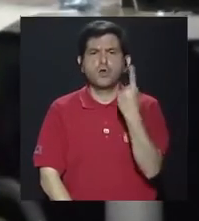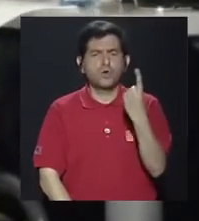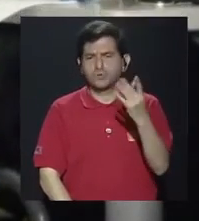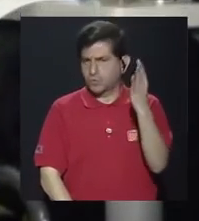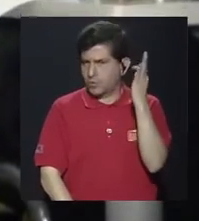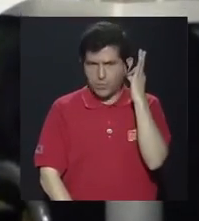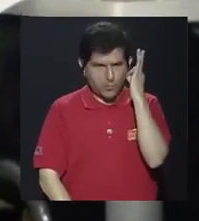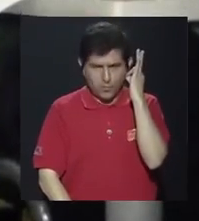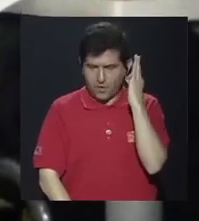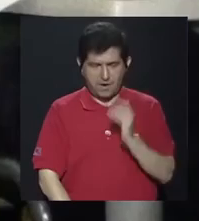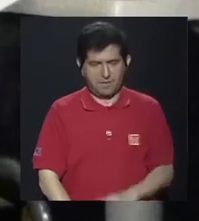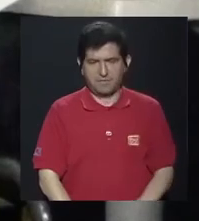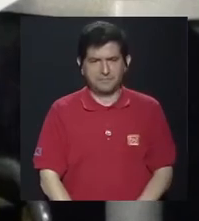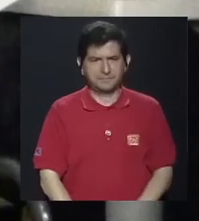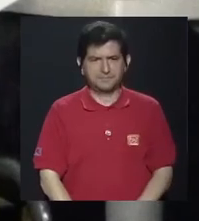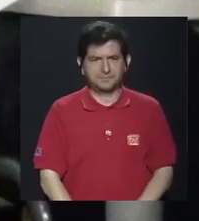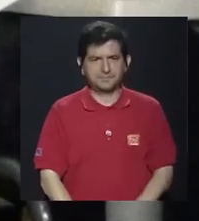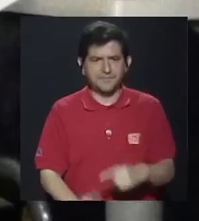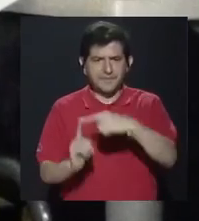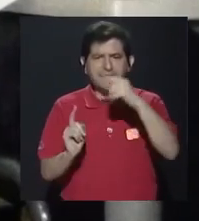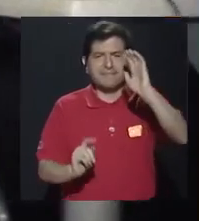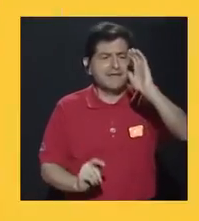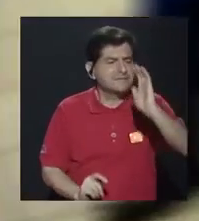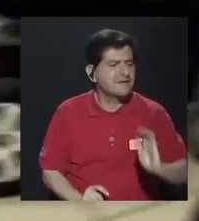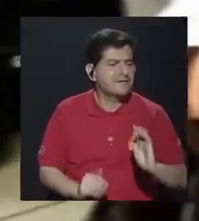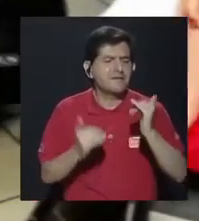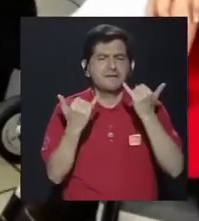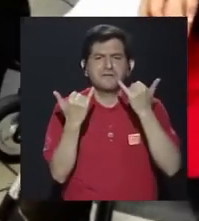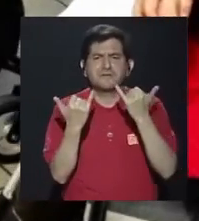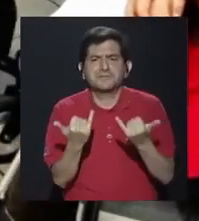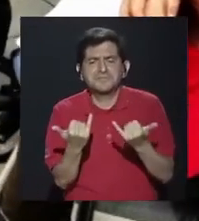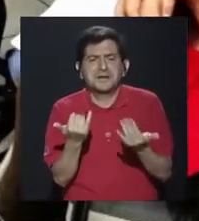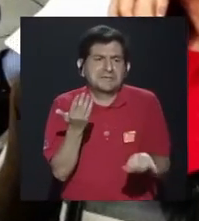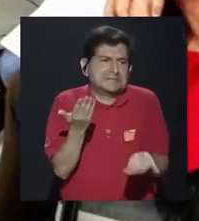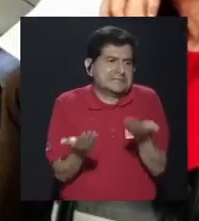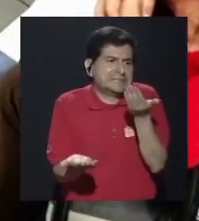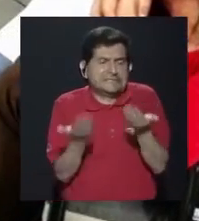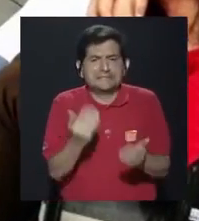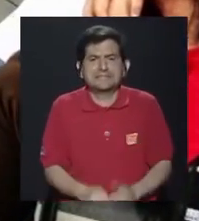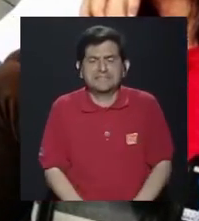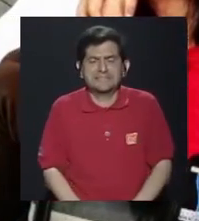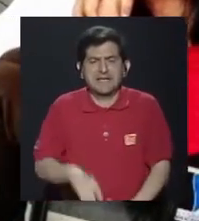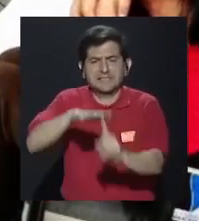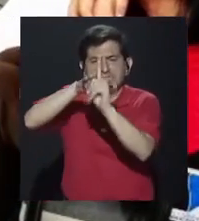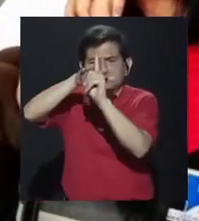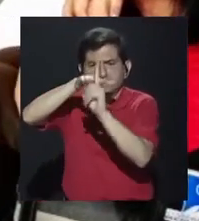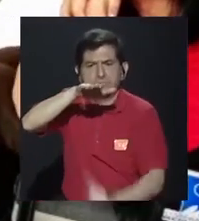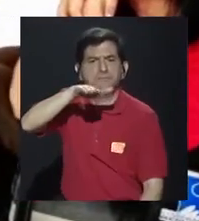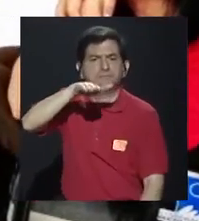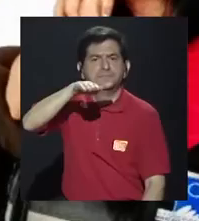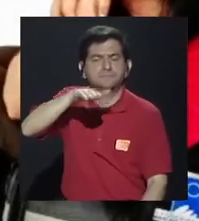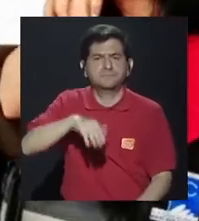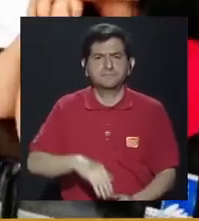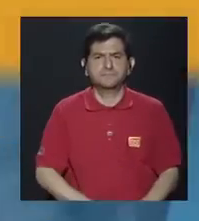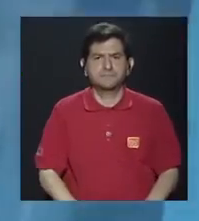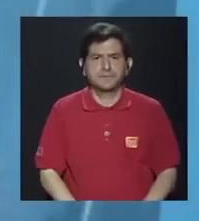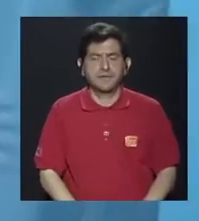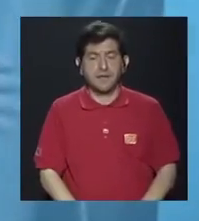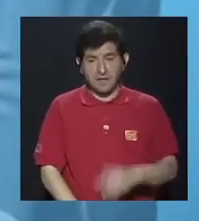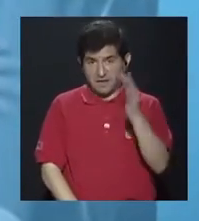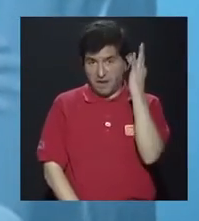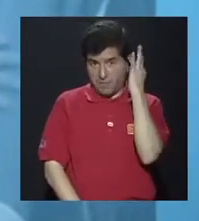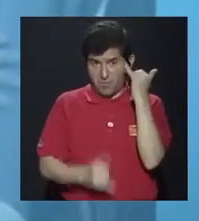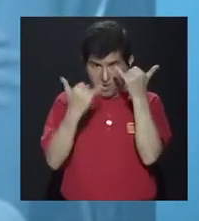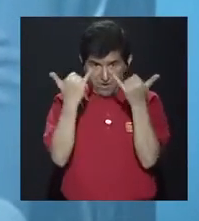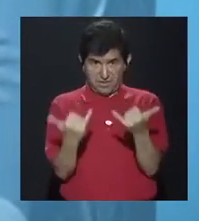mujeres, ¿verdad? Sino desde niños ya sea se nos invisibiliza, ¿verdad? Y a las mujeres ya